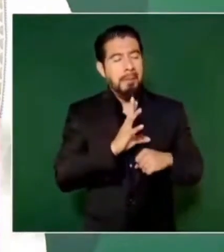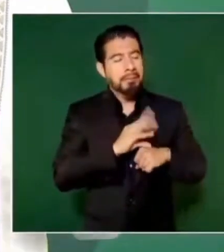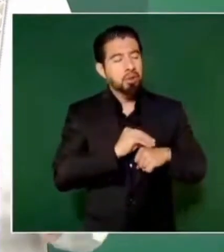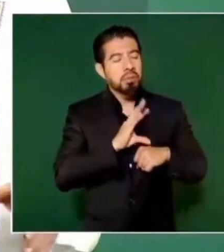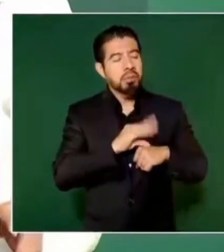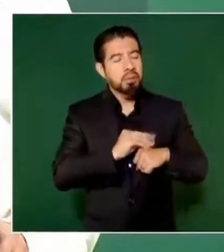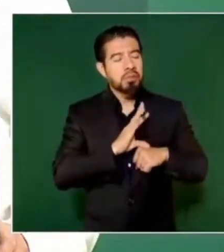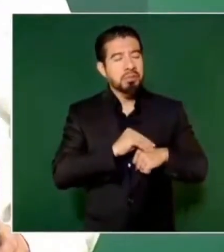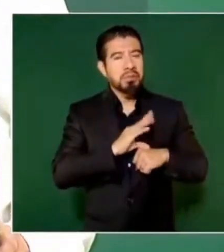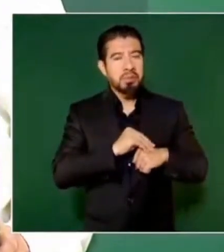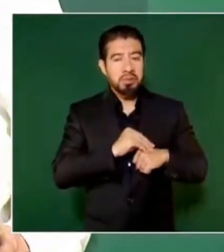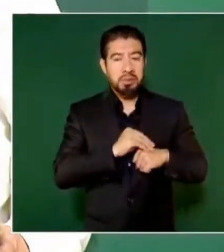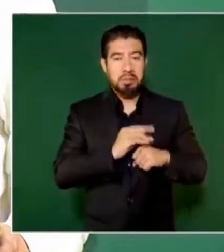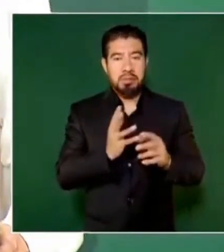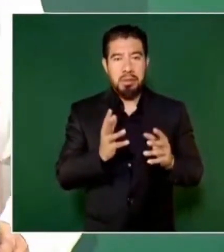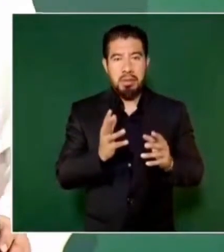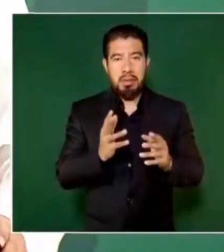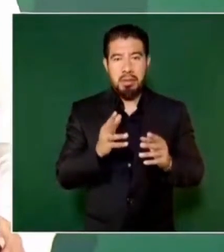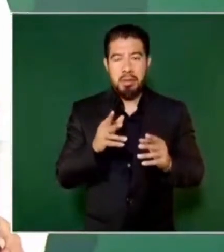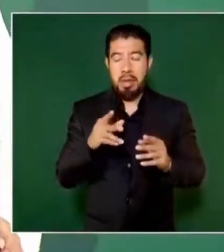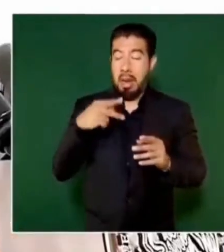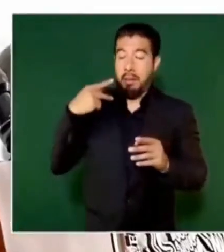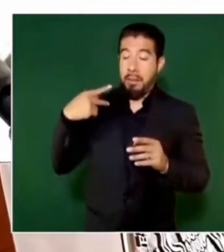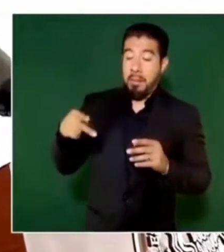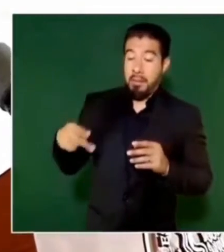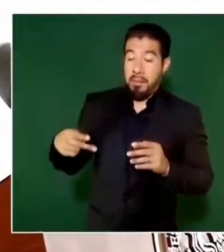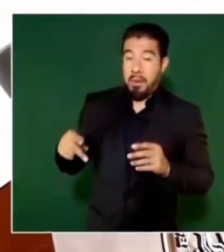gobernadores. Pero todavía